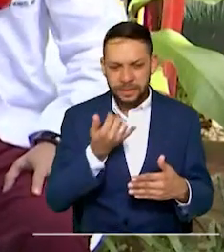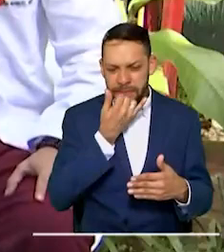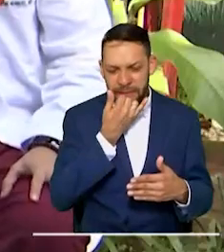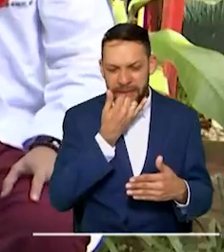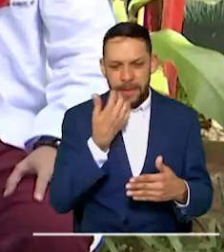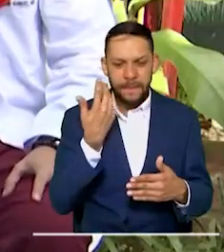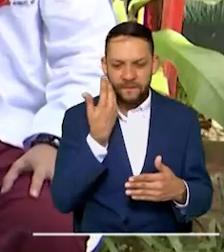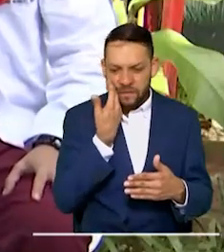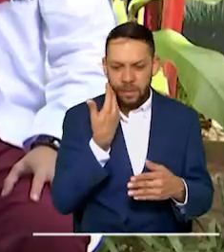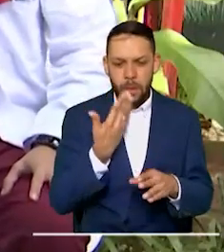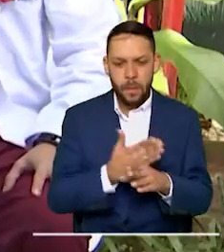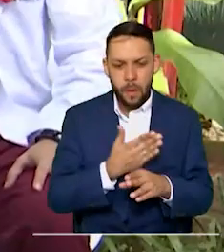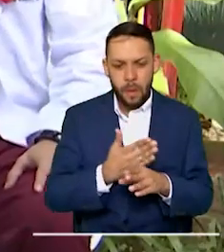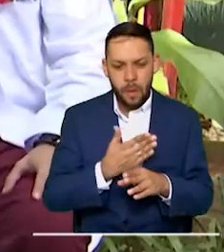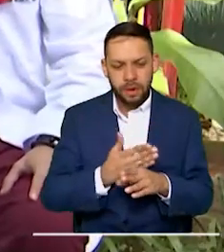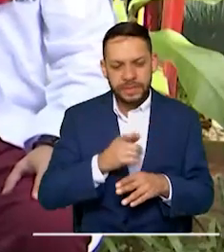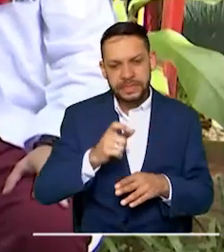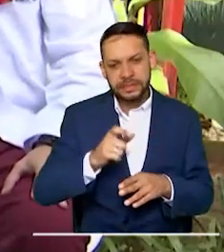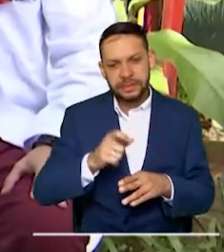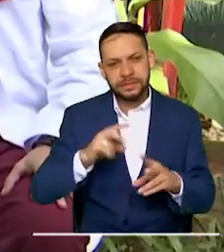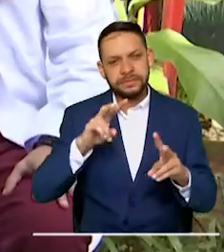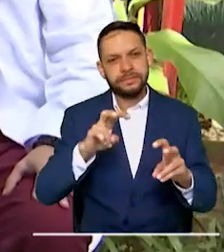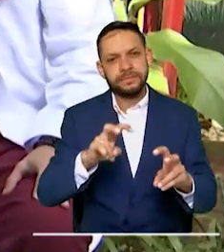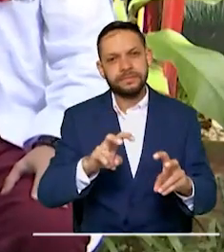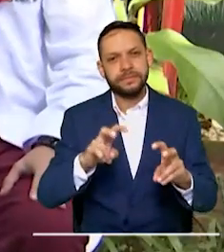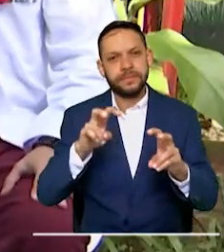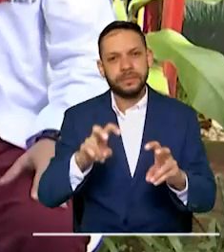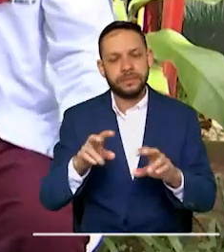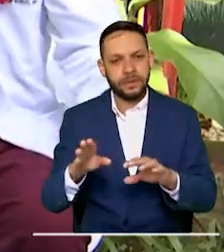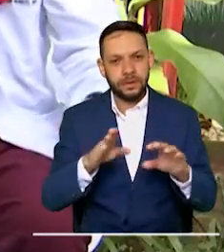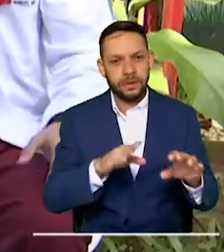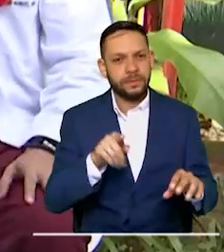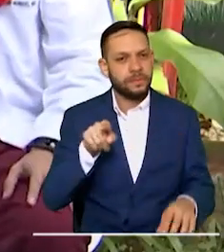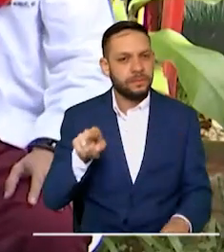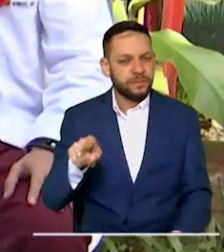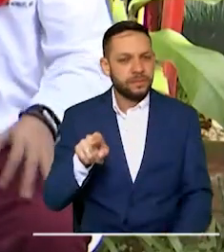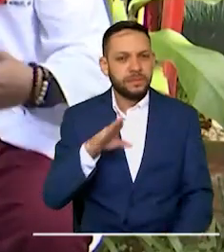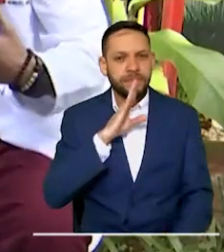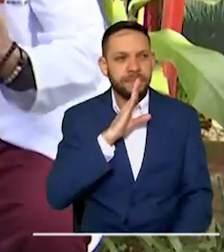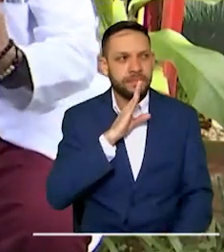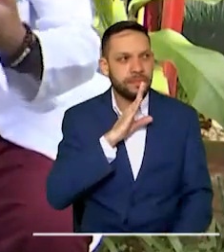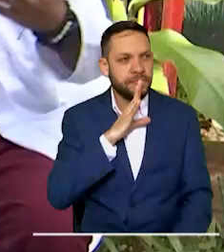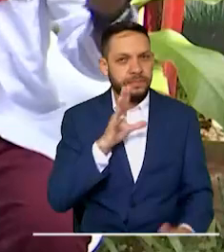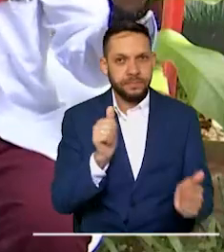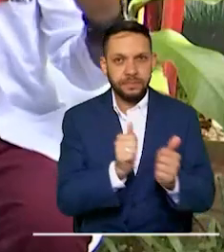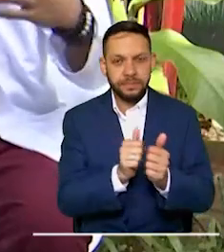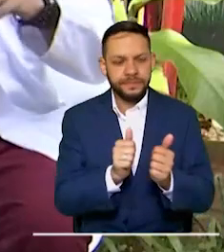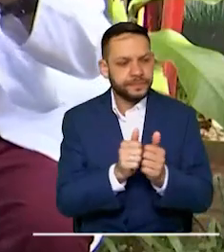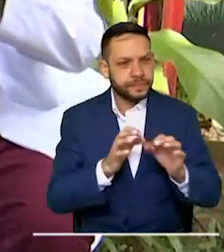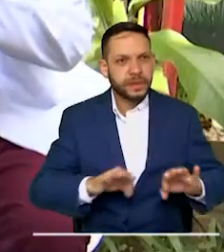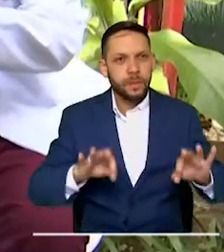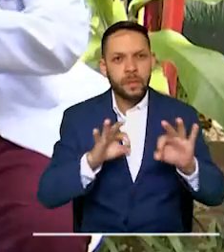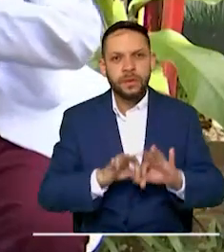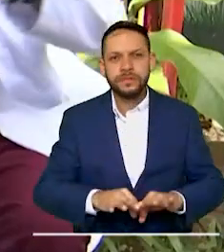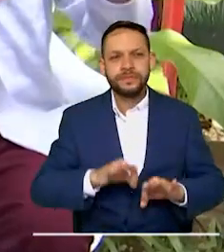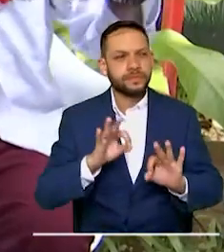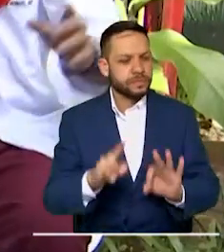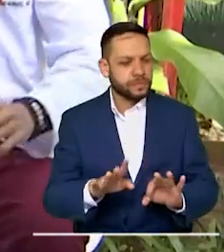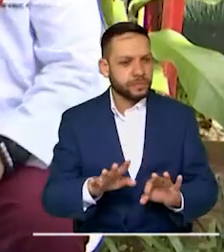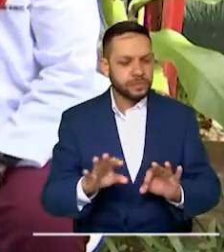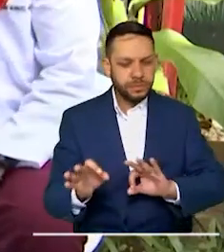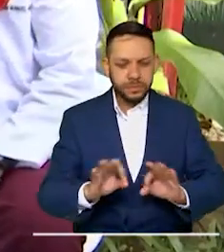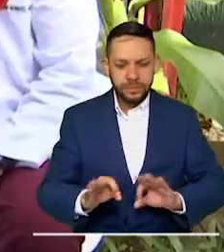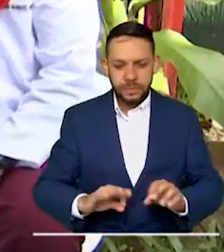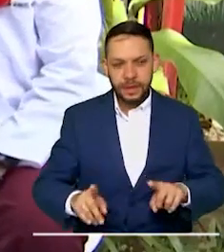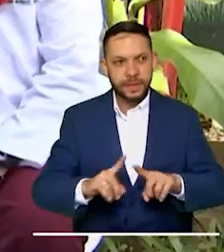tipo de consulta en los parques de la salud. Allí entra en la importancia de la necesidad de tener